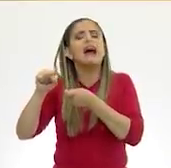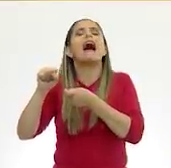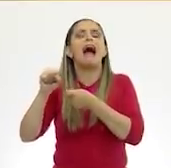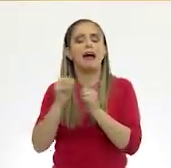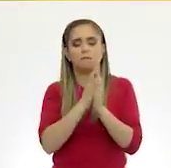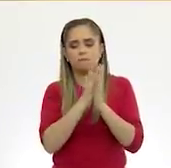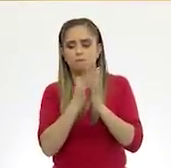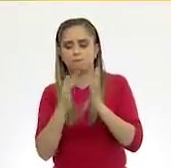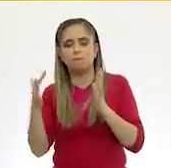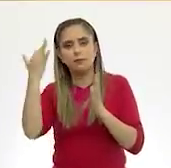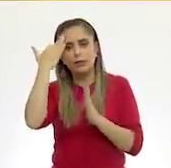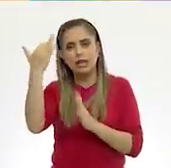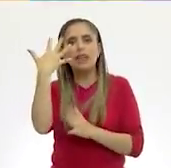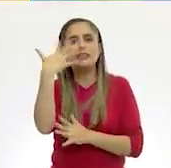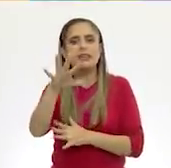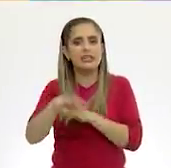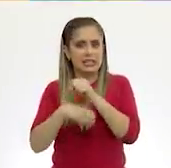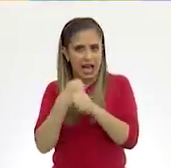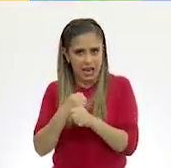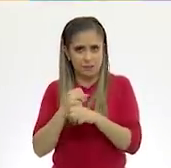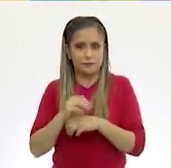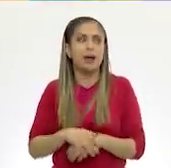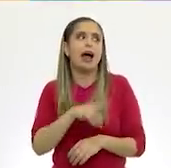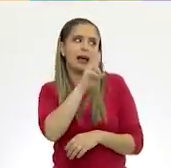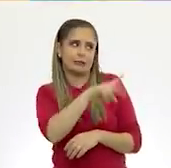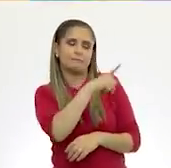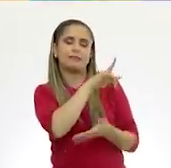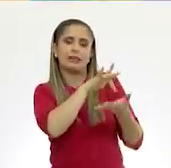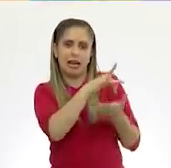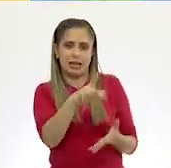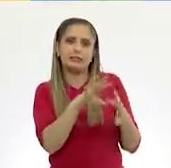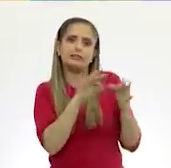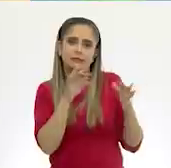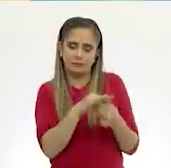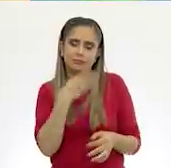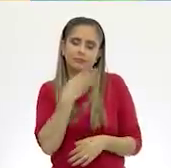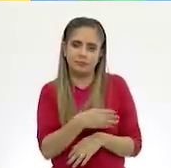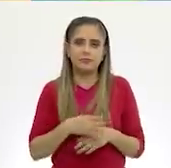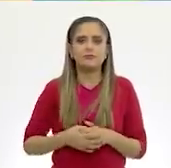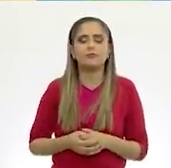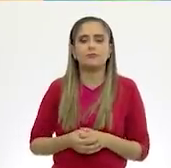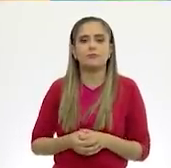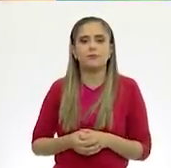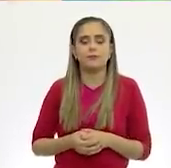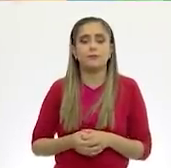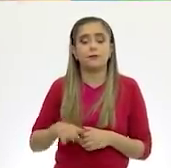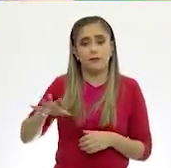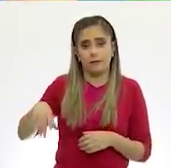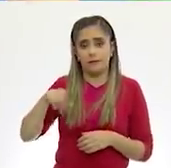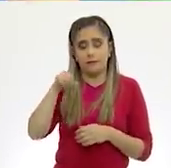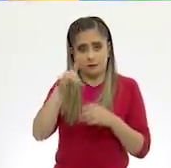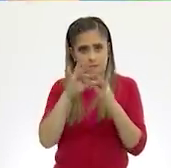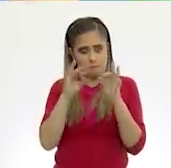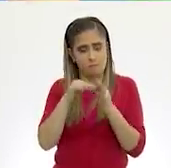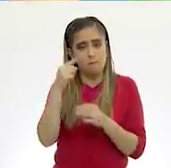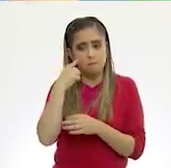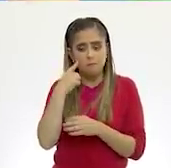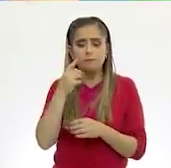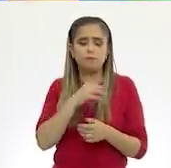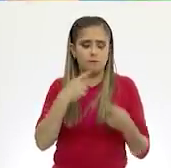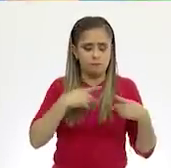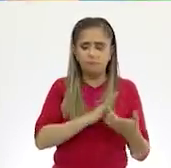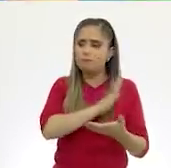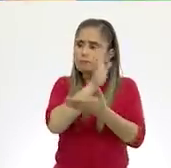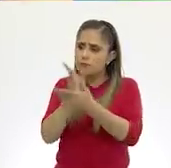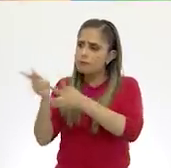10 años. Gracias por la observación, Alfonso. Tal como mencionaste, recordemos que los censos en